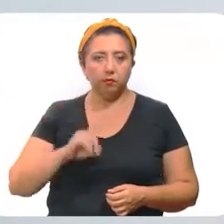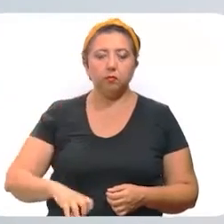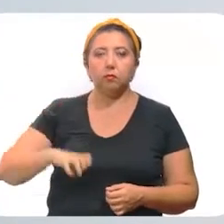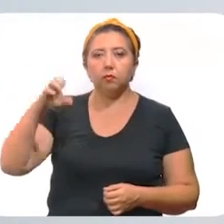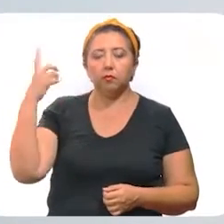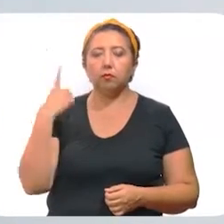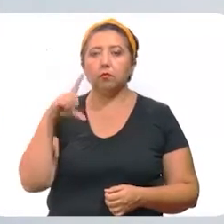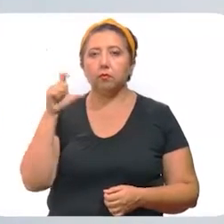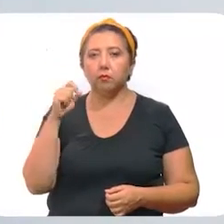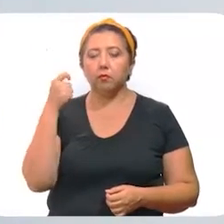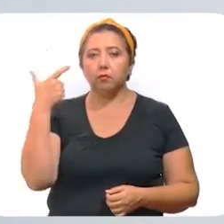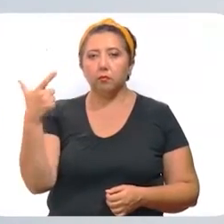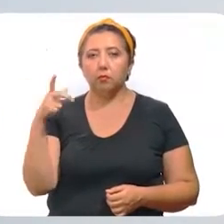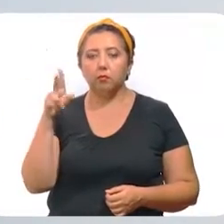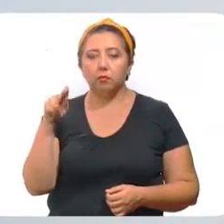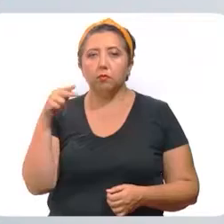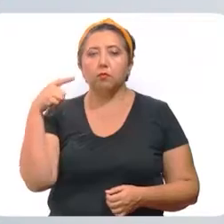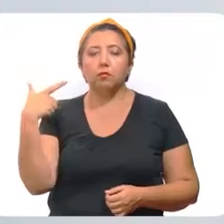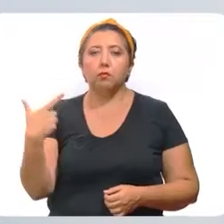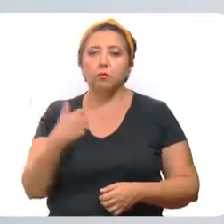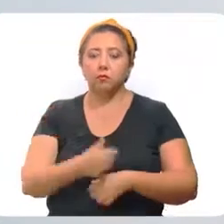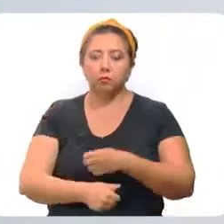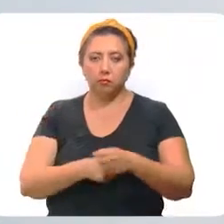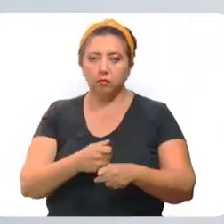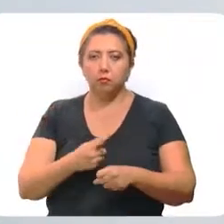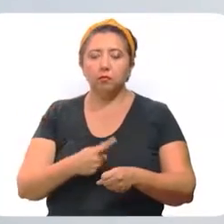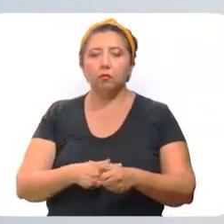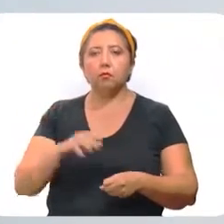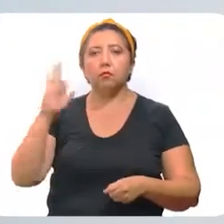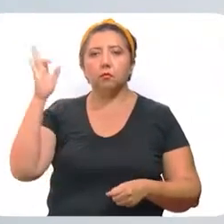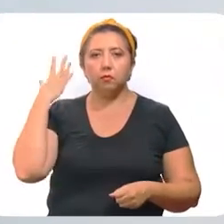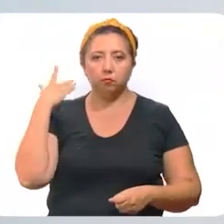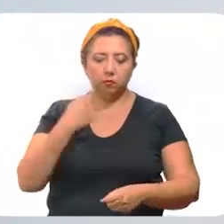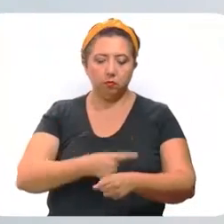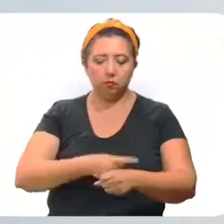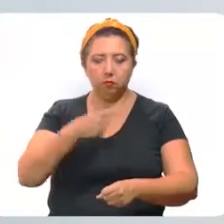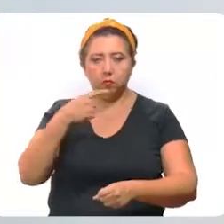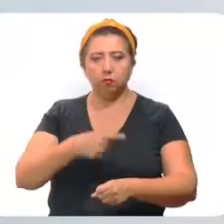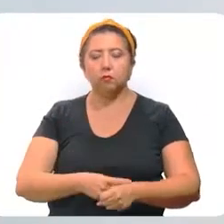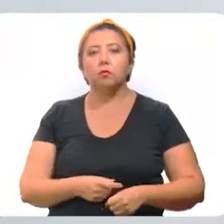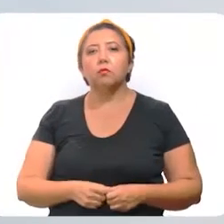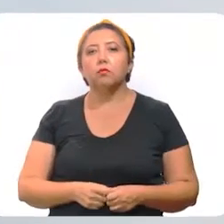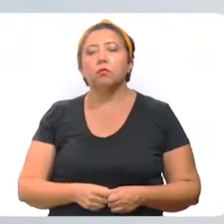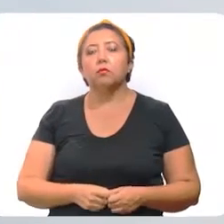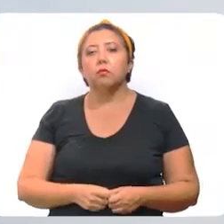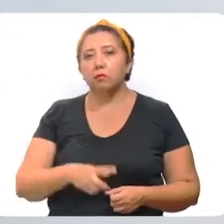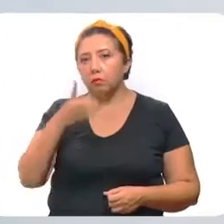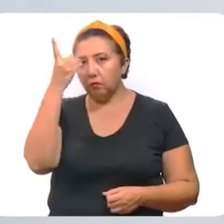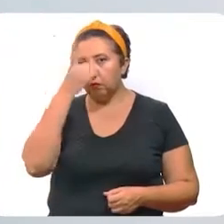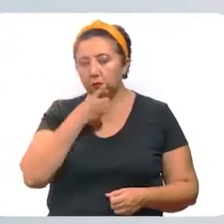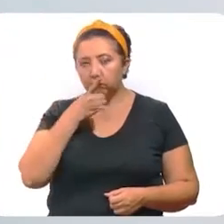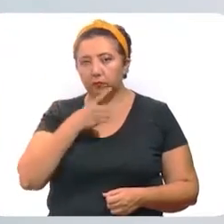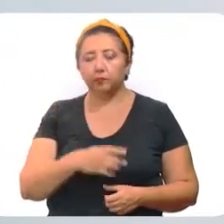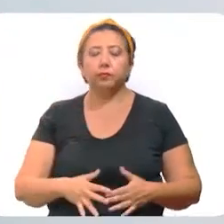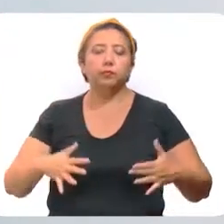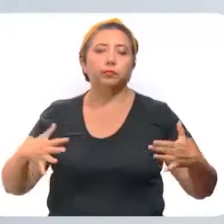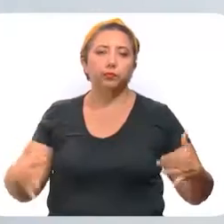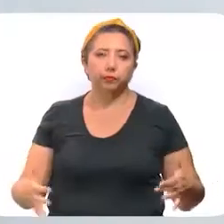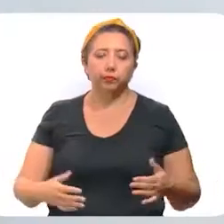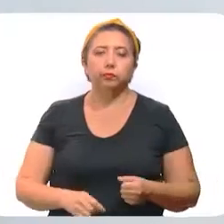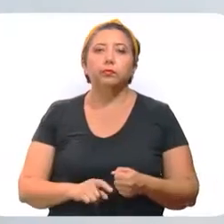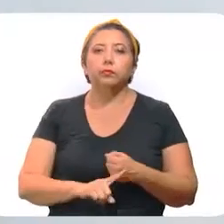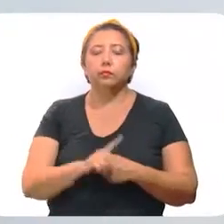de un rango de edad de 27 a 87 años. Sus principales enfermedades fueron hipertensión arterial sistémica, diabetes mellitus,